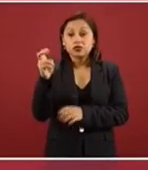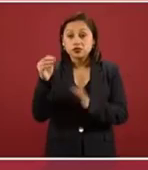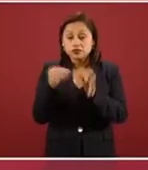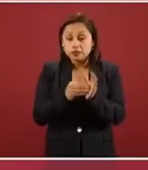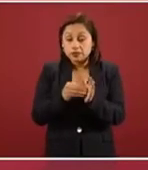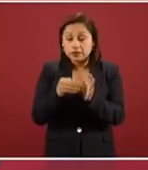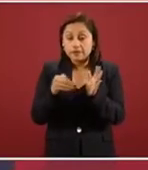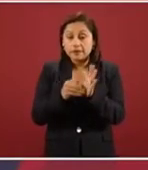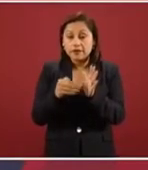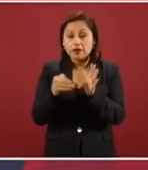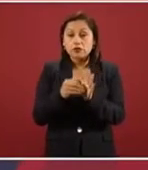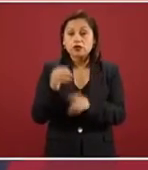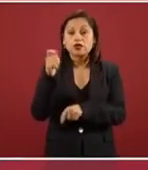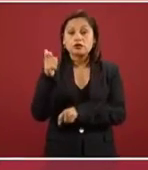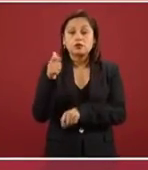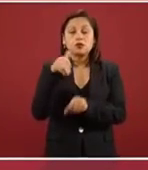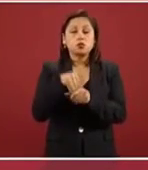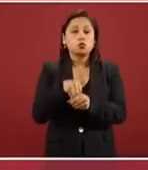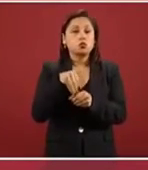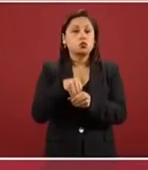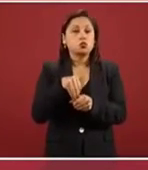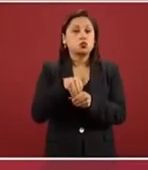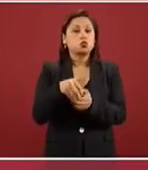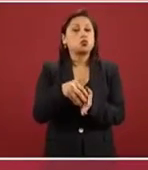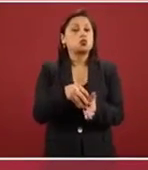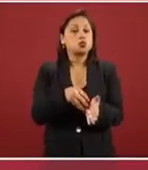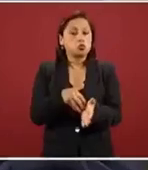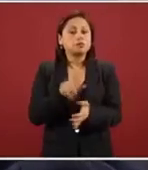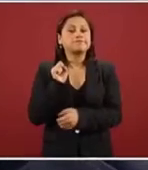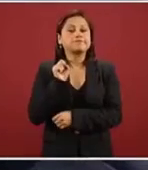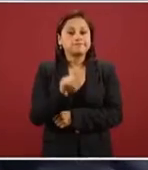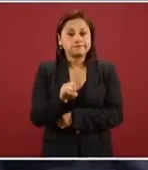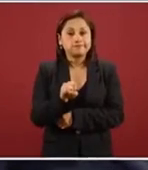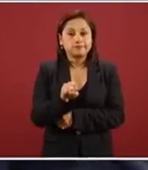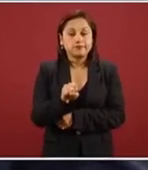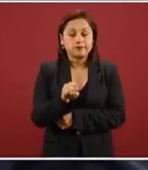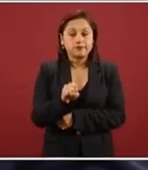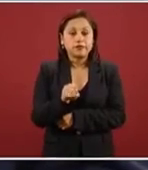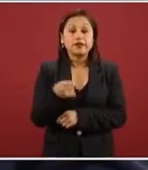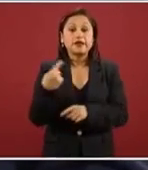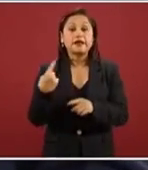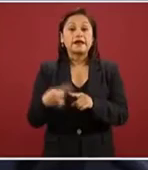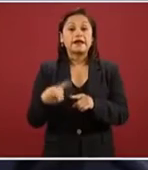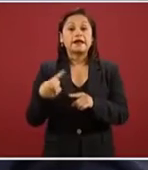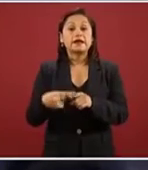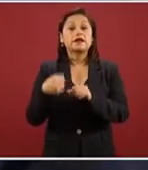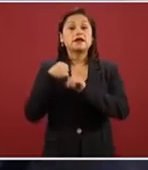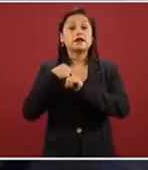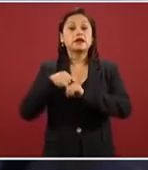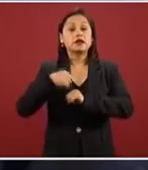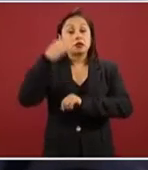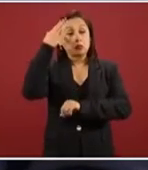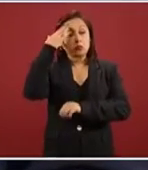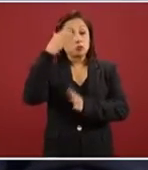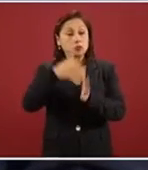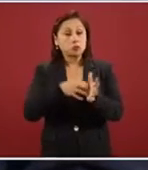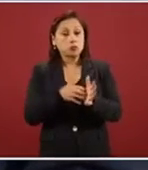una labor, fue un trabajo que encabezó Raquel Buenrostro.